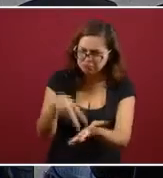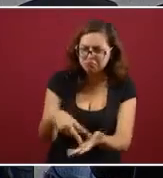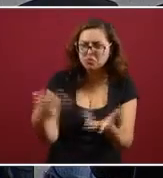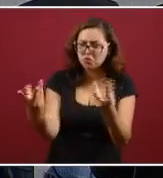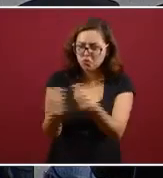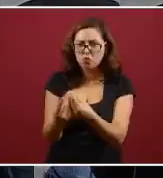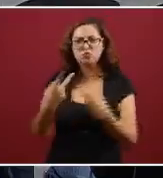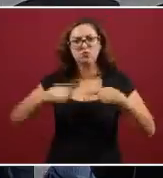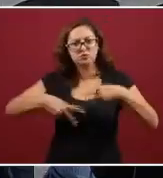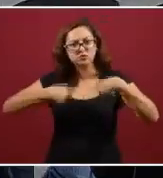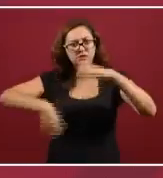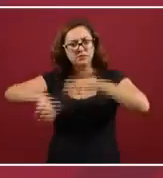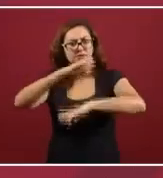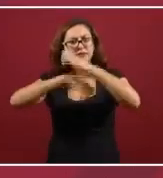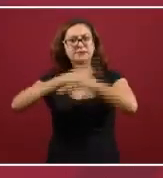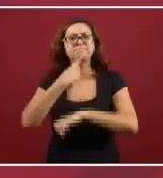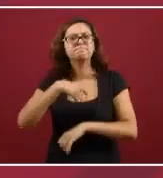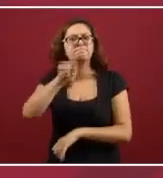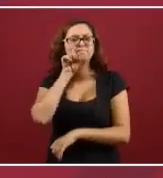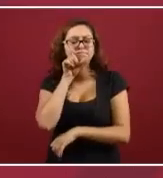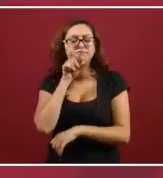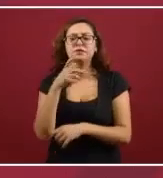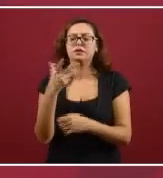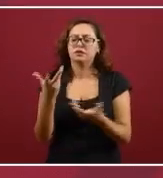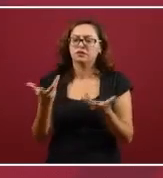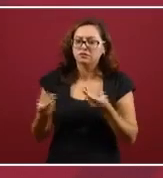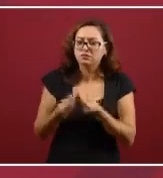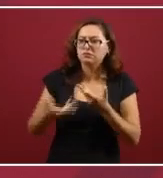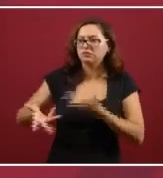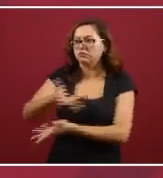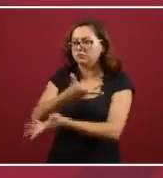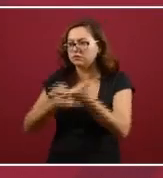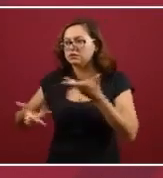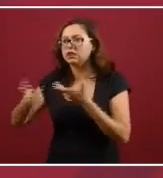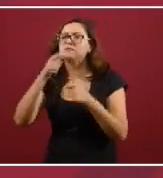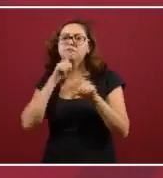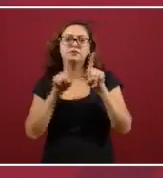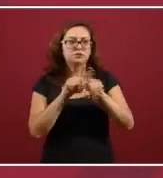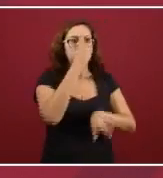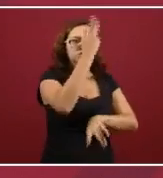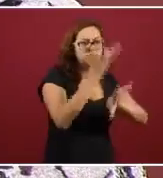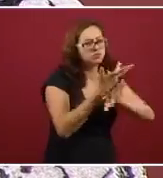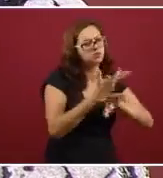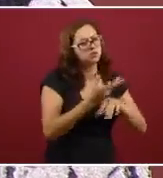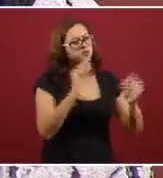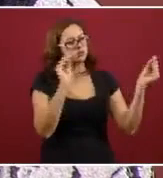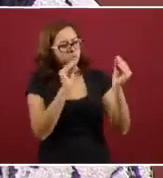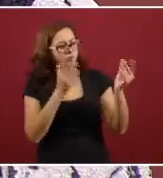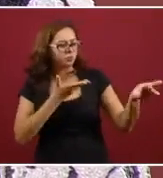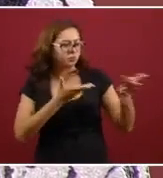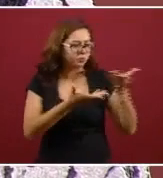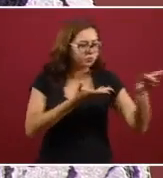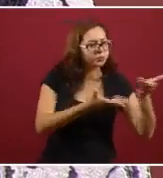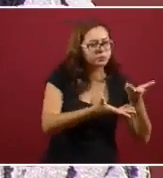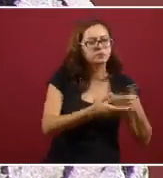los tomateros, ha estado interactuando con las autoridades comerciales de los Estados Unidos,